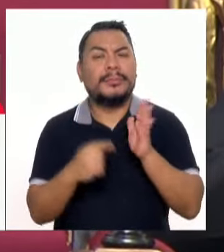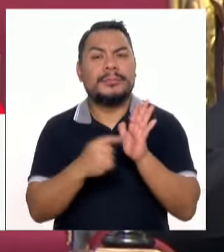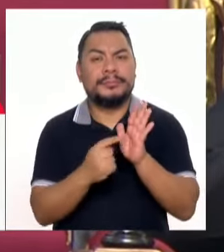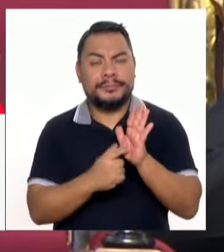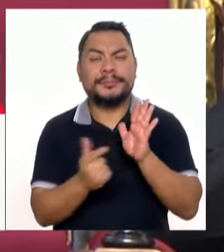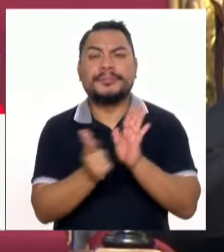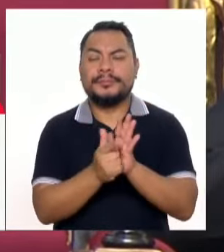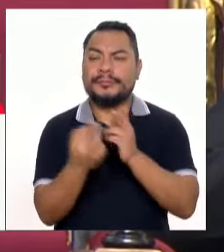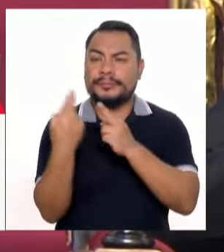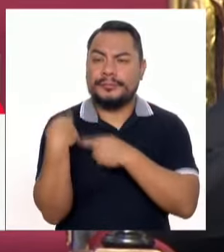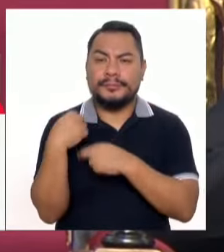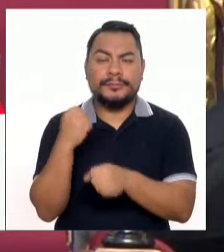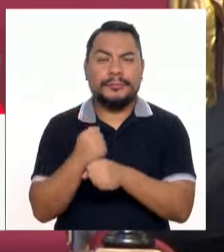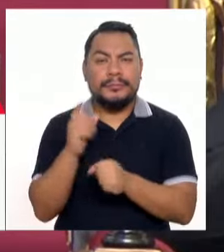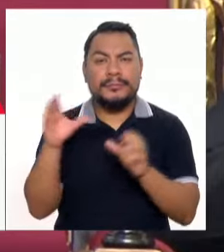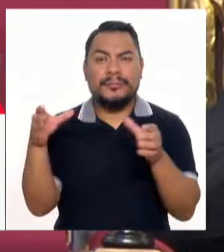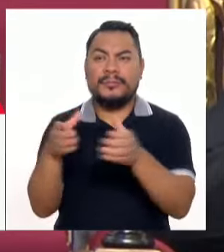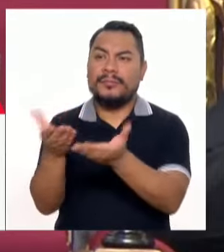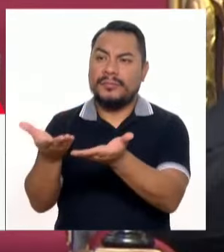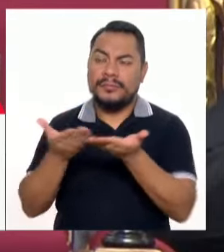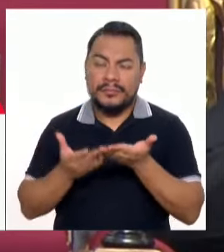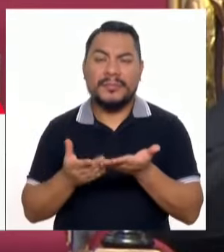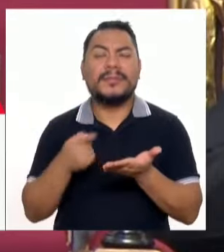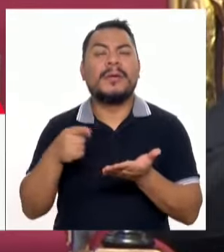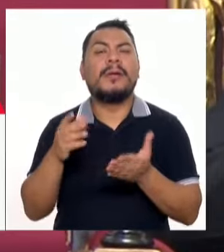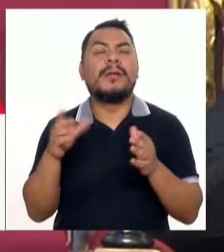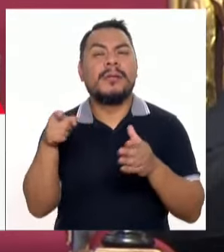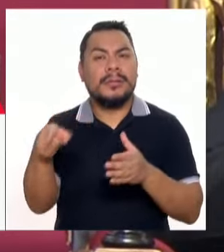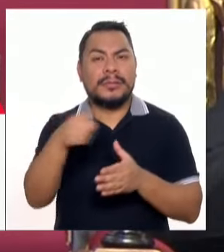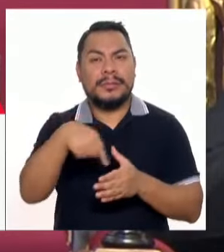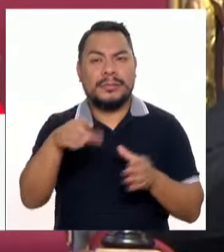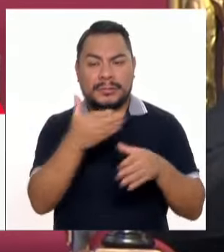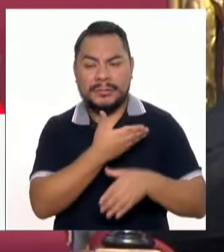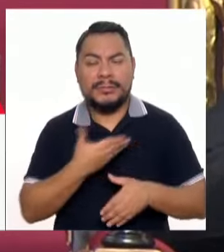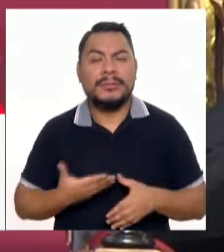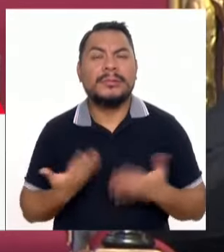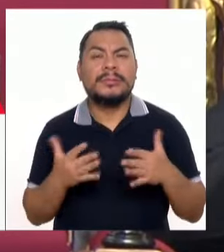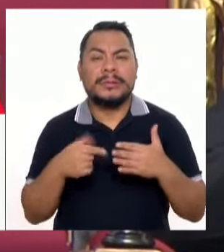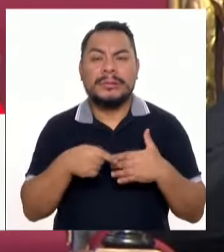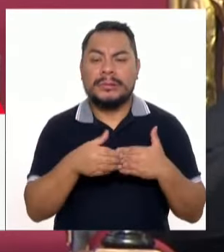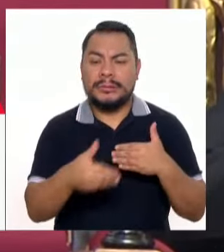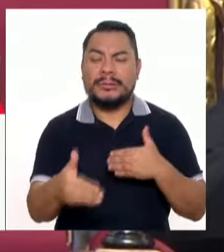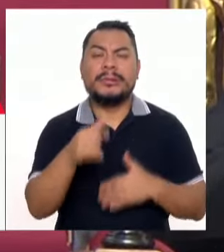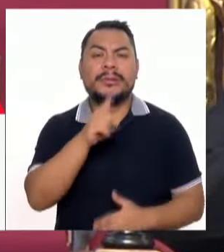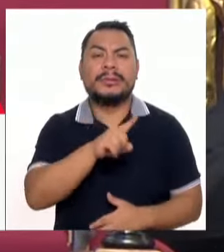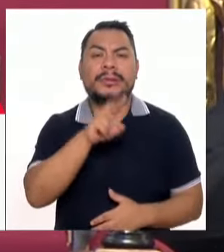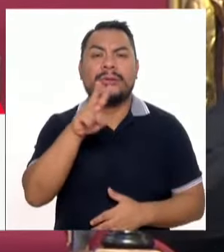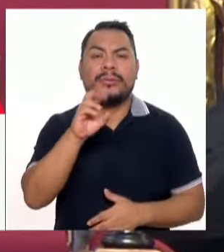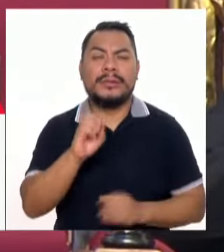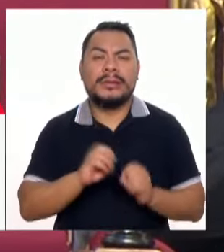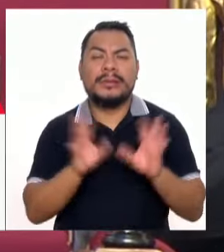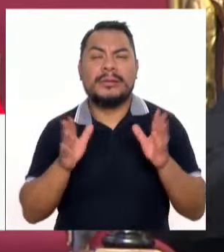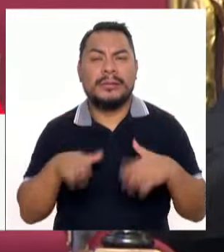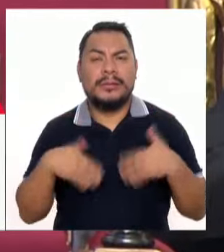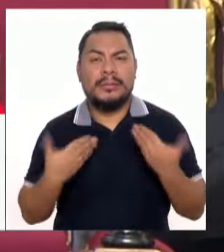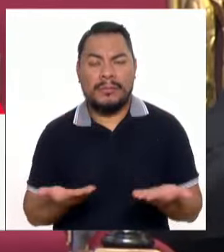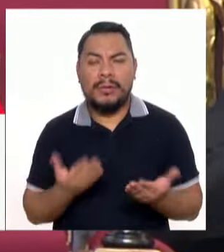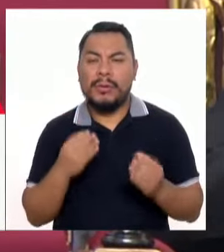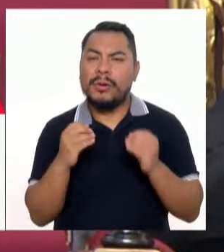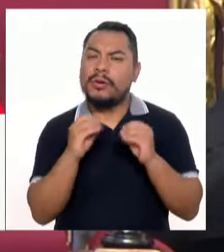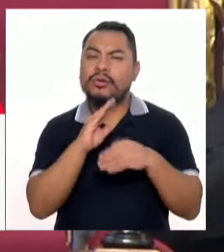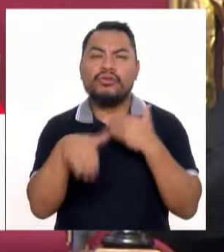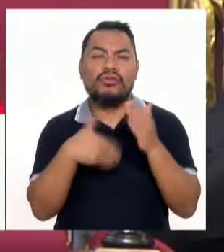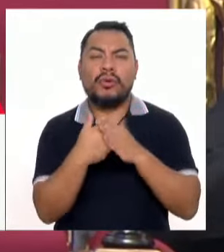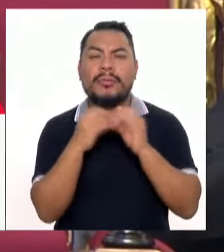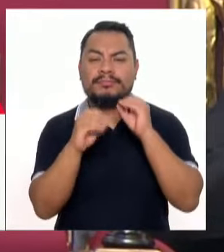delegación de facultades legislativas al Poder Ejecutivo por un plazo de 120 días a fin de emitir un conjunto